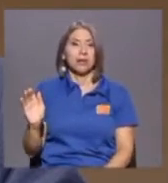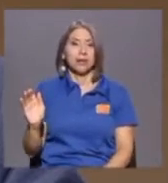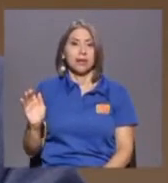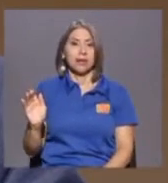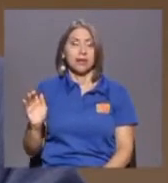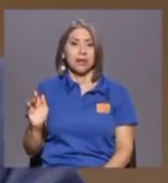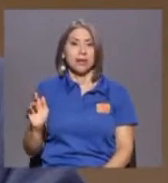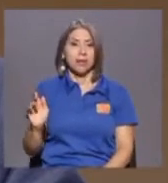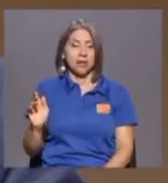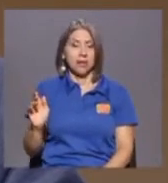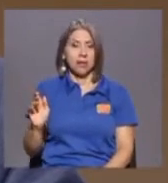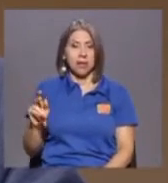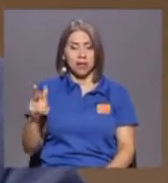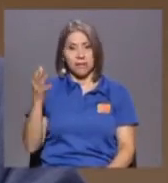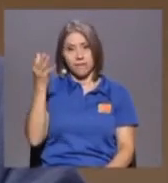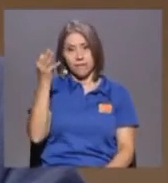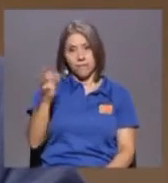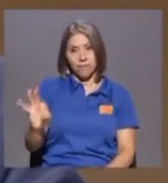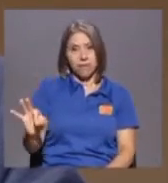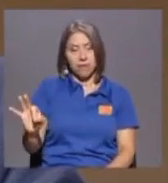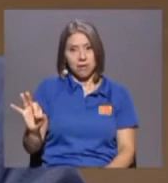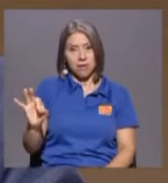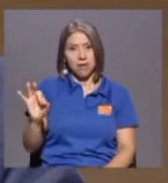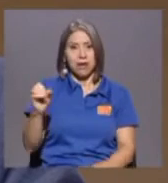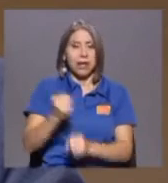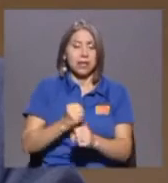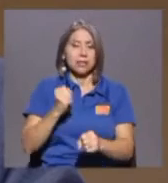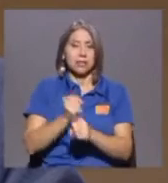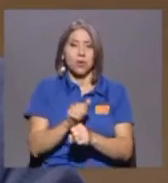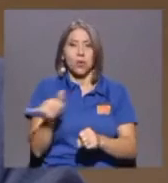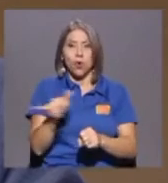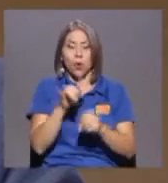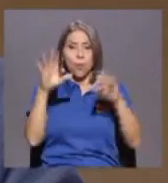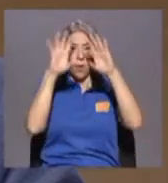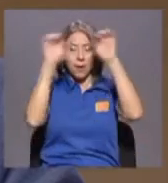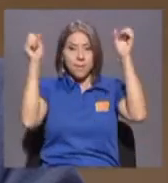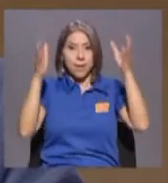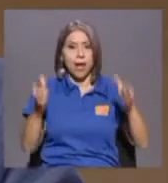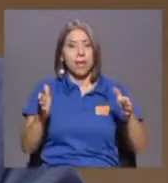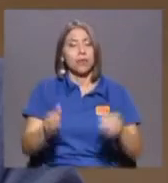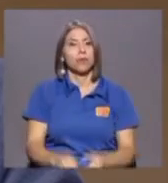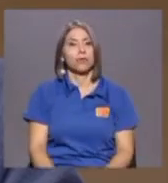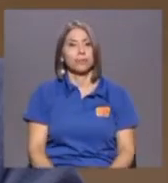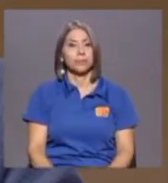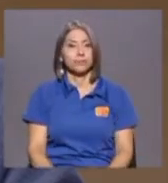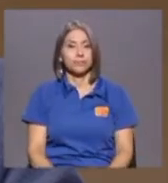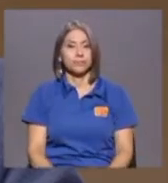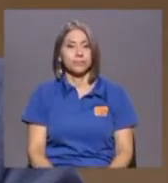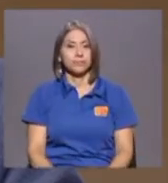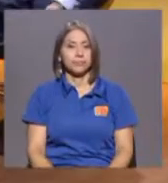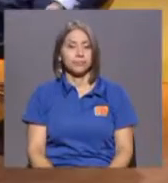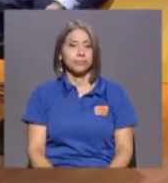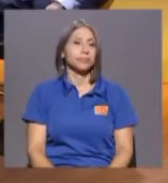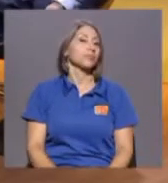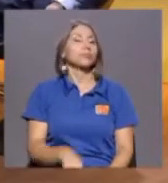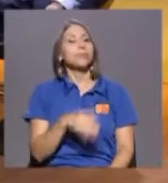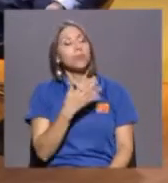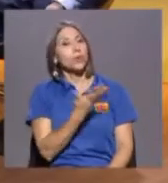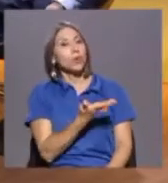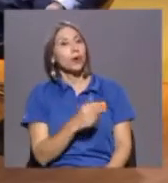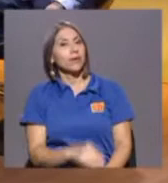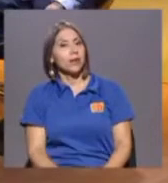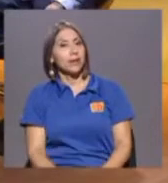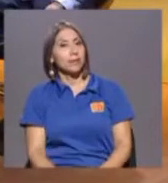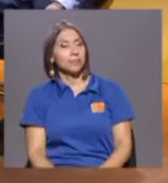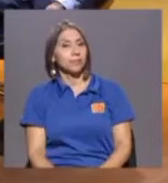de gestión de embajador. Don Gabriel, es fuera